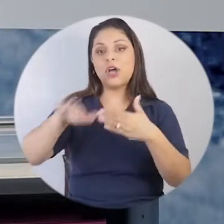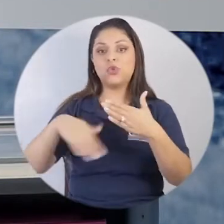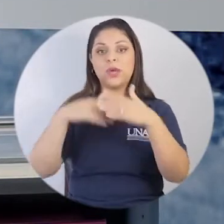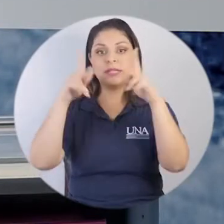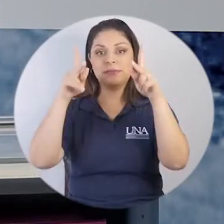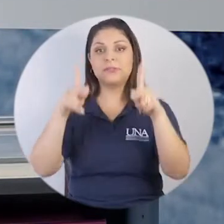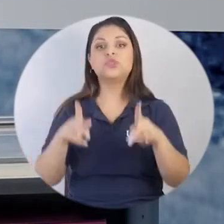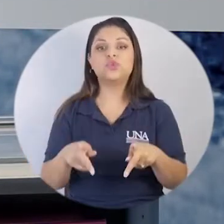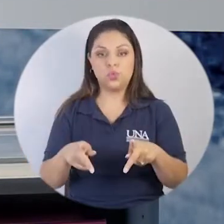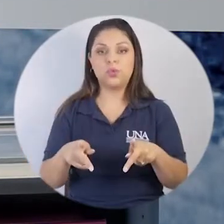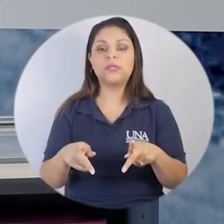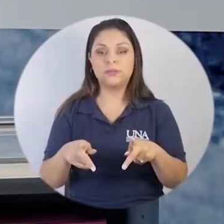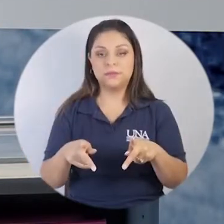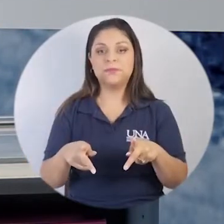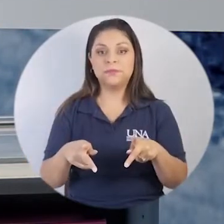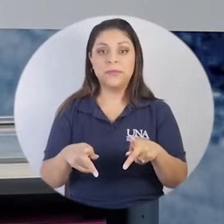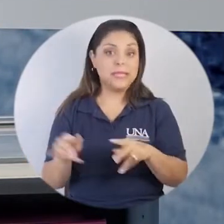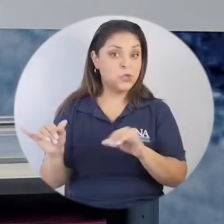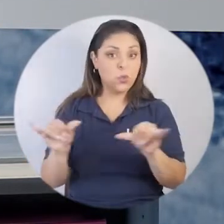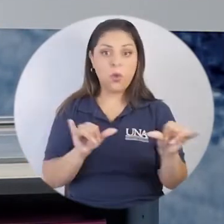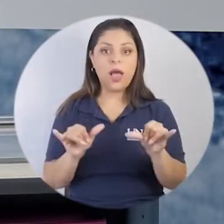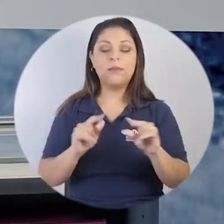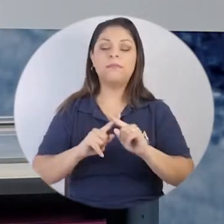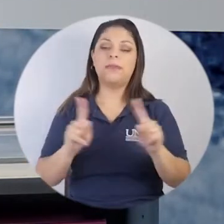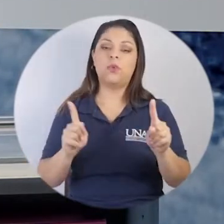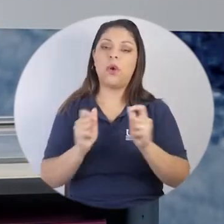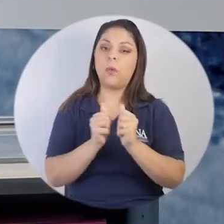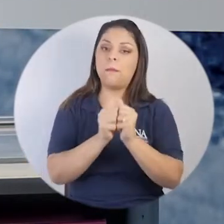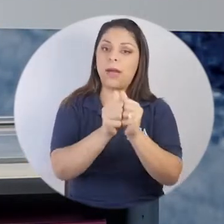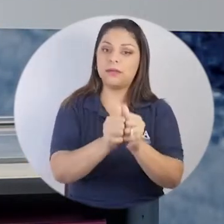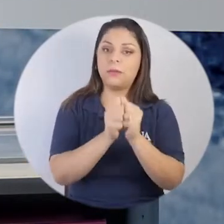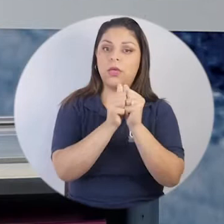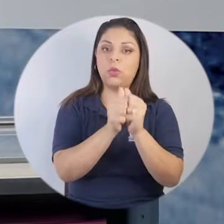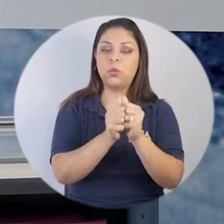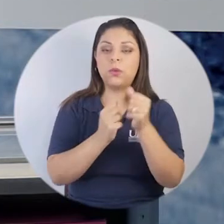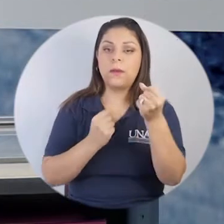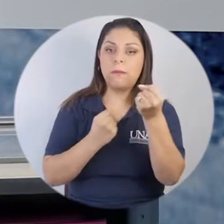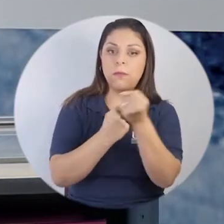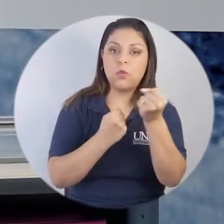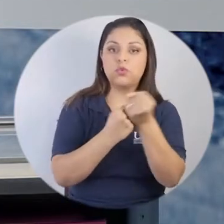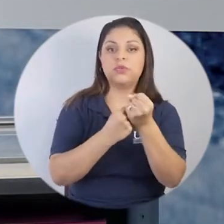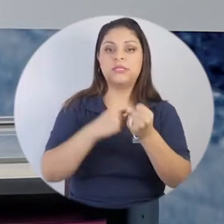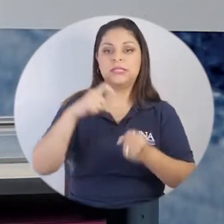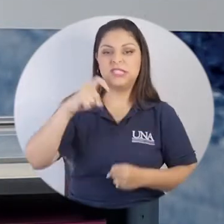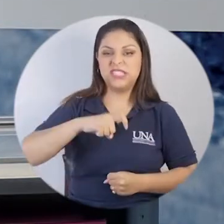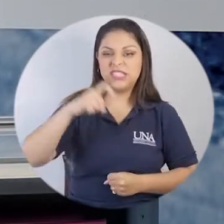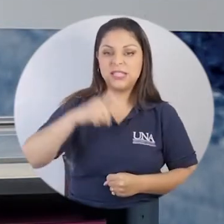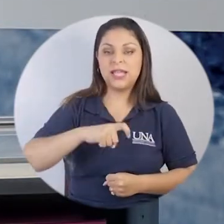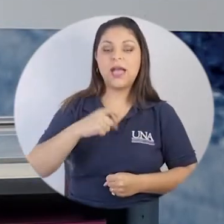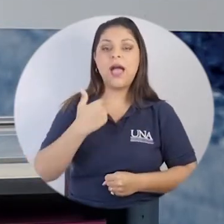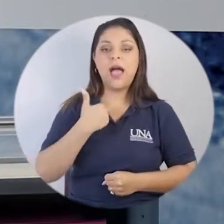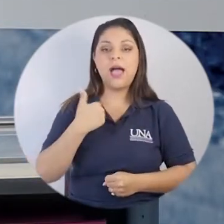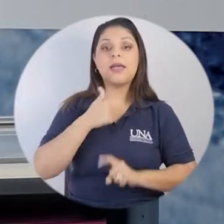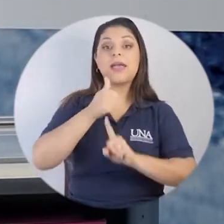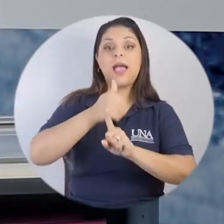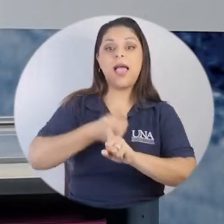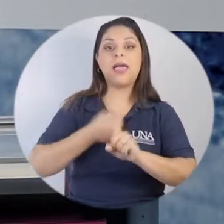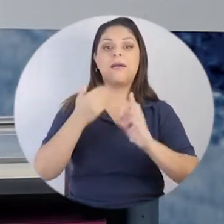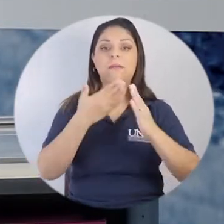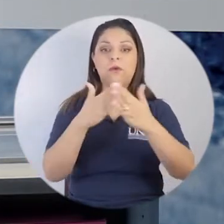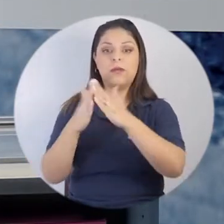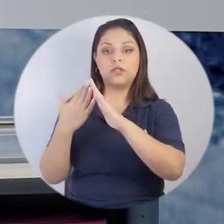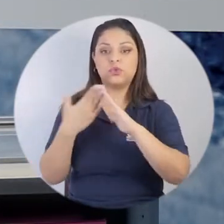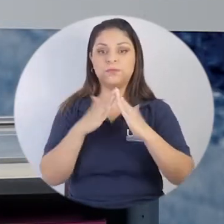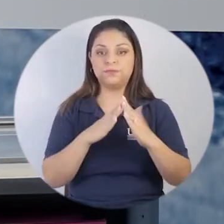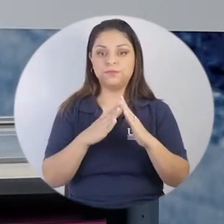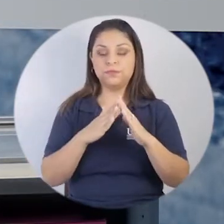requisitos siguen siendo los mismos, pero lógicamente hay un acompañamiento, ¿verdad?, en cuanto a apoyos y requerimientos que va teniendo cada población según